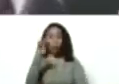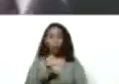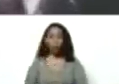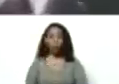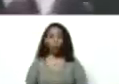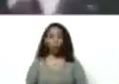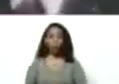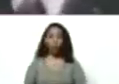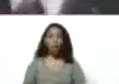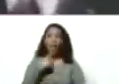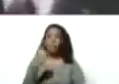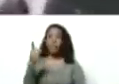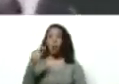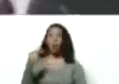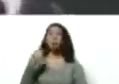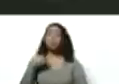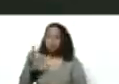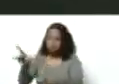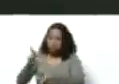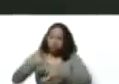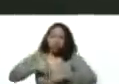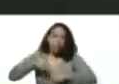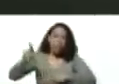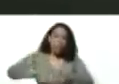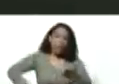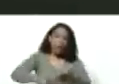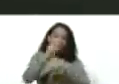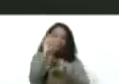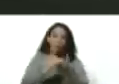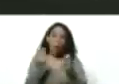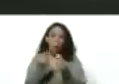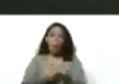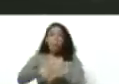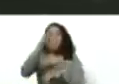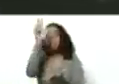dijo que aceptaba esas firmas como válidas.